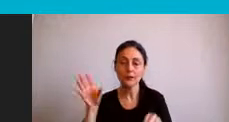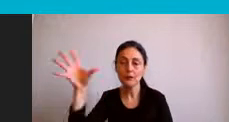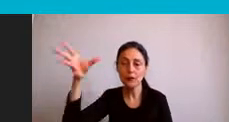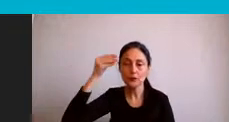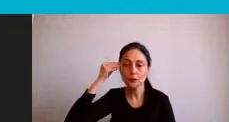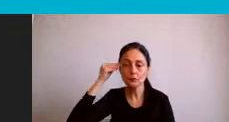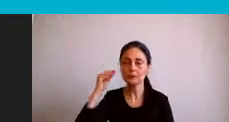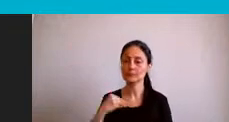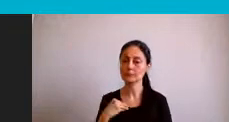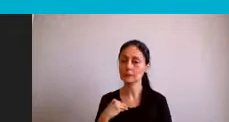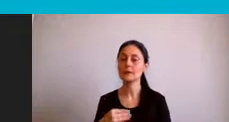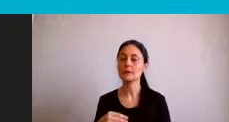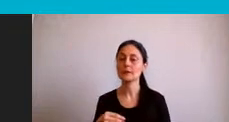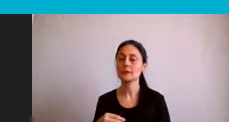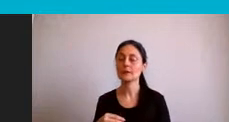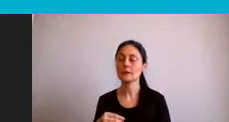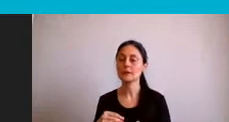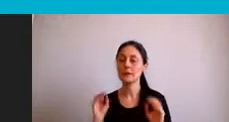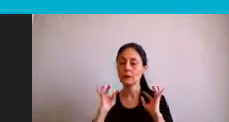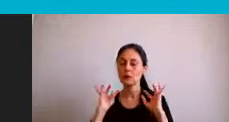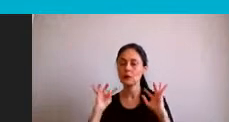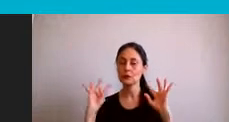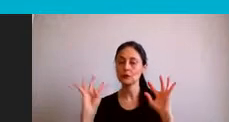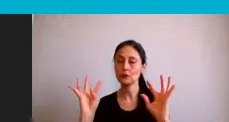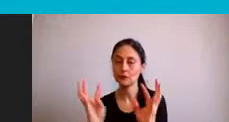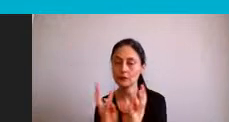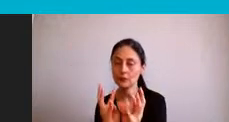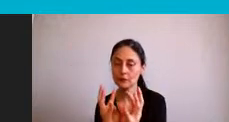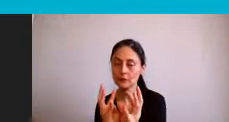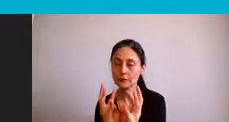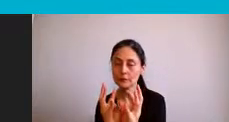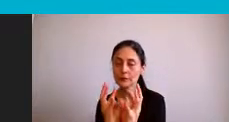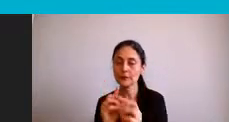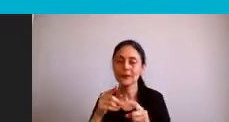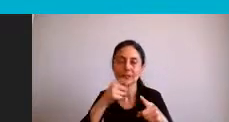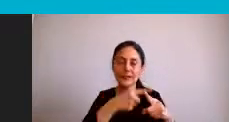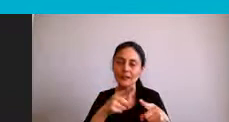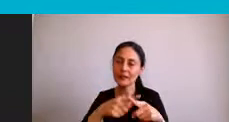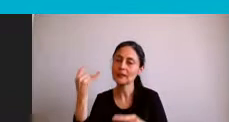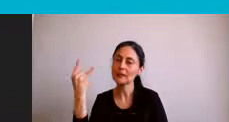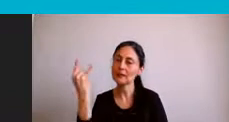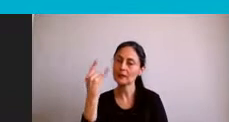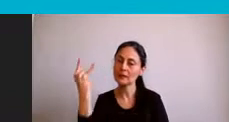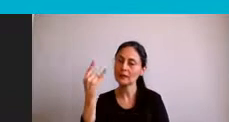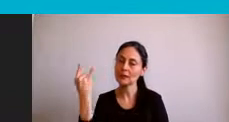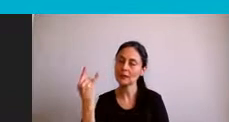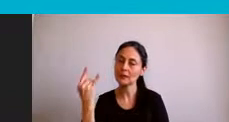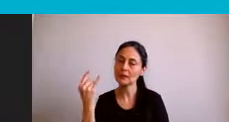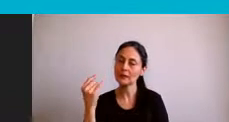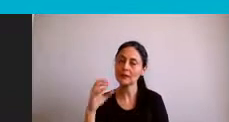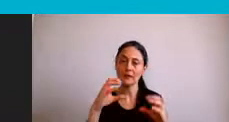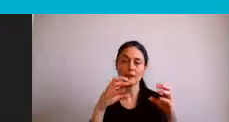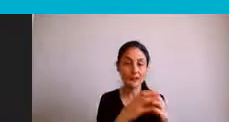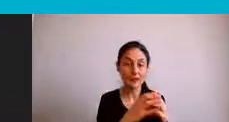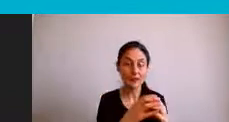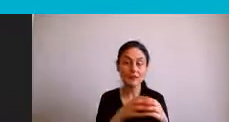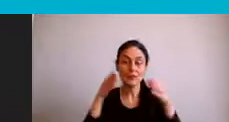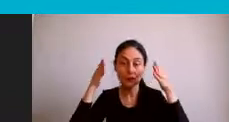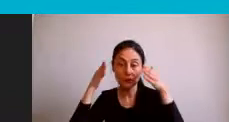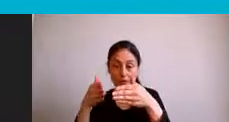distintos abordajes en distintas universidades, centros de atención e instituciones más grandes como hospitales y